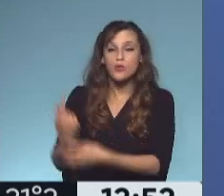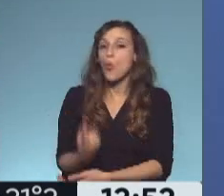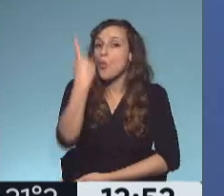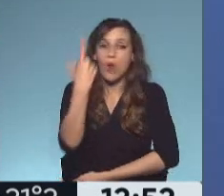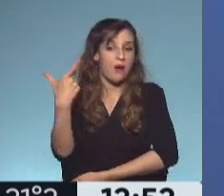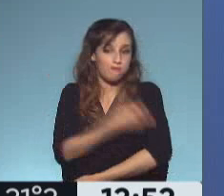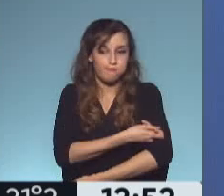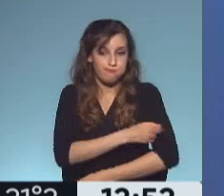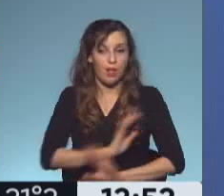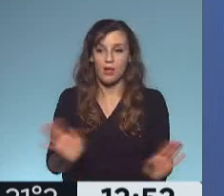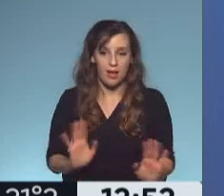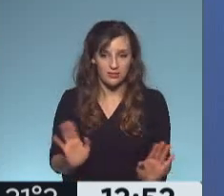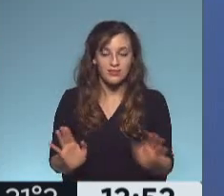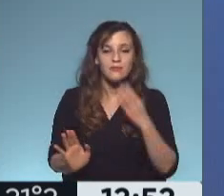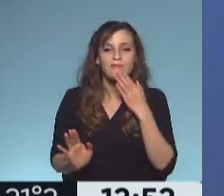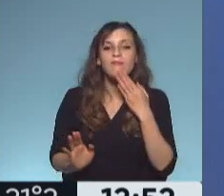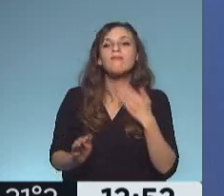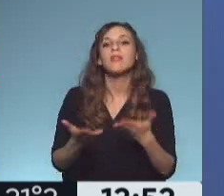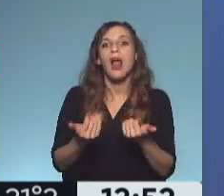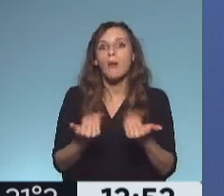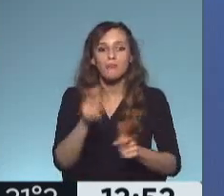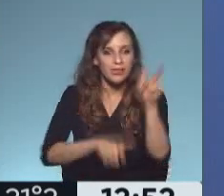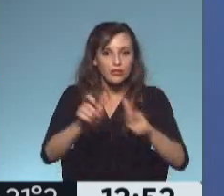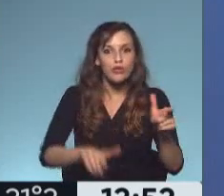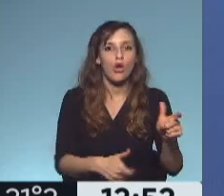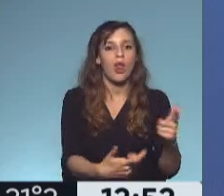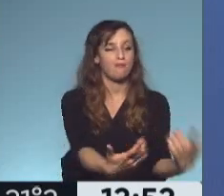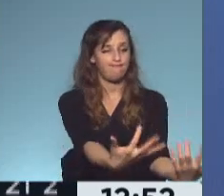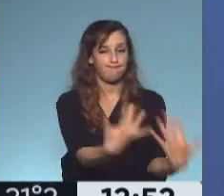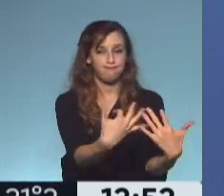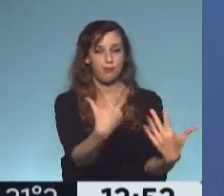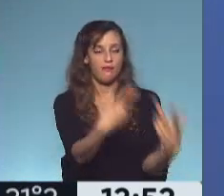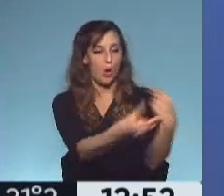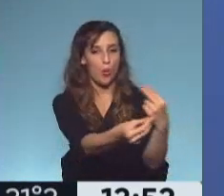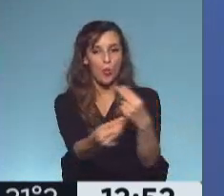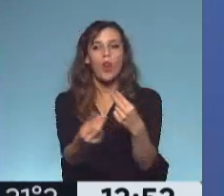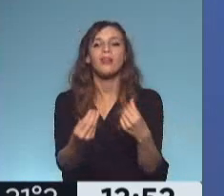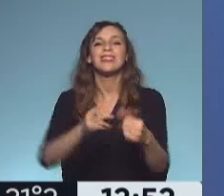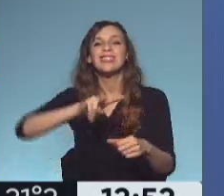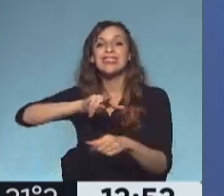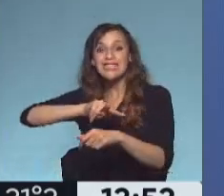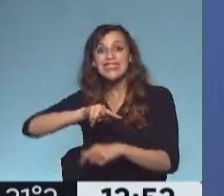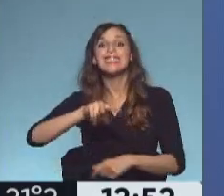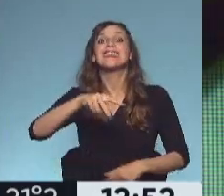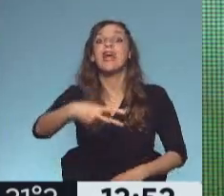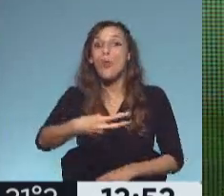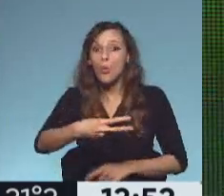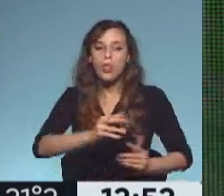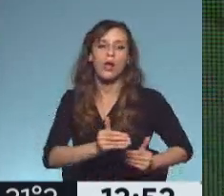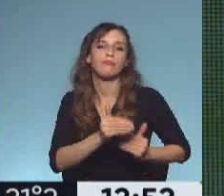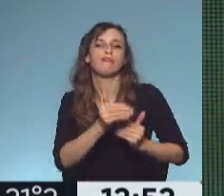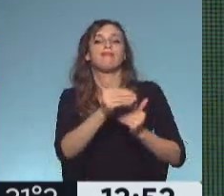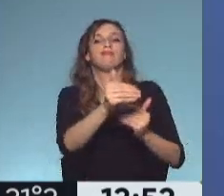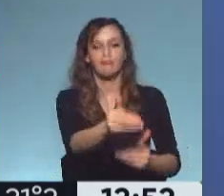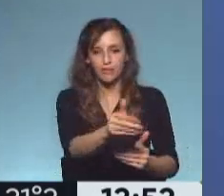que es acelerar lo más posible la vacunación de la cantidad de personas, dilatando un poco en el tiempo, Claro. posponiendo, que no